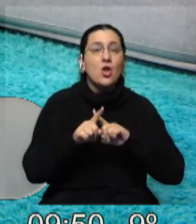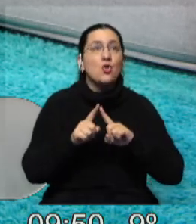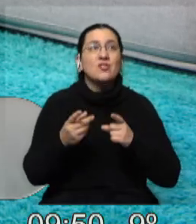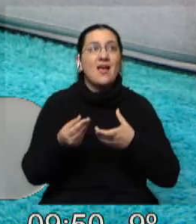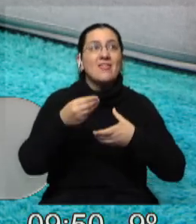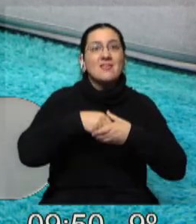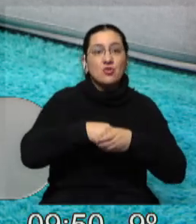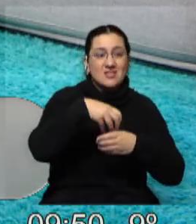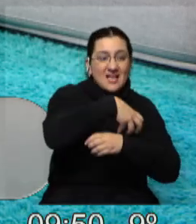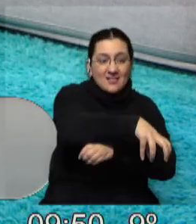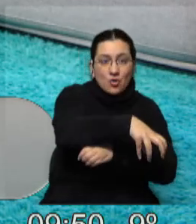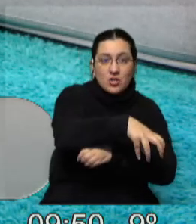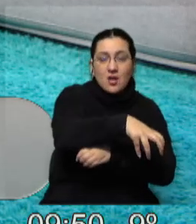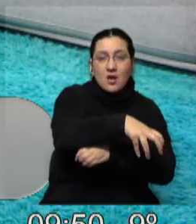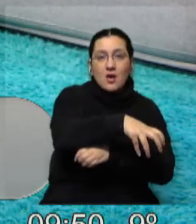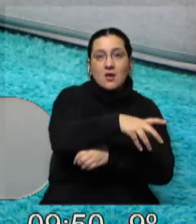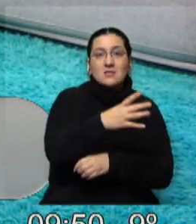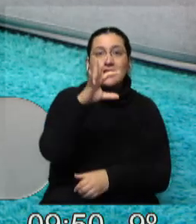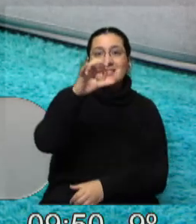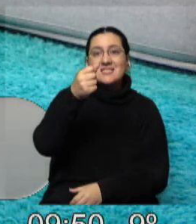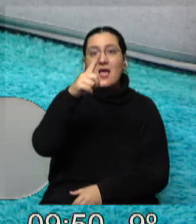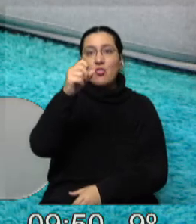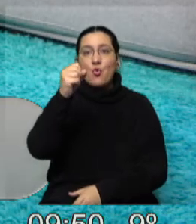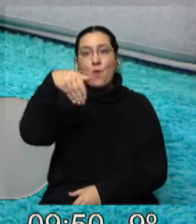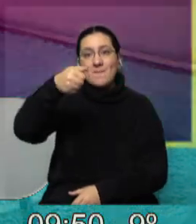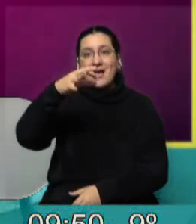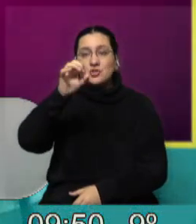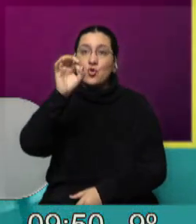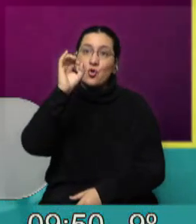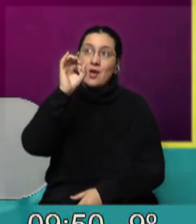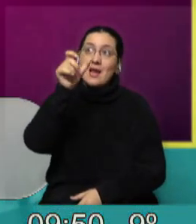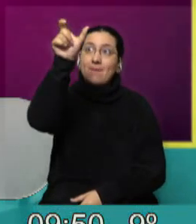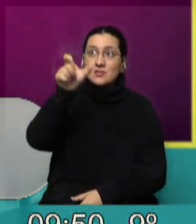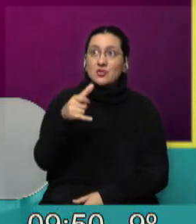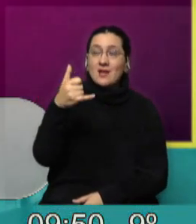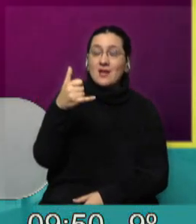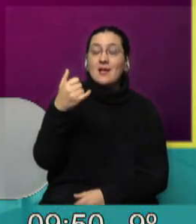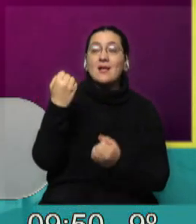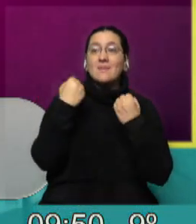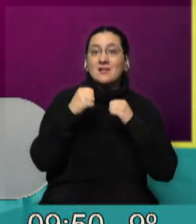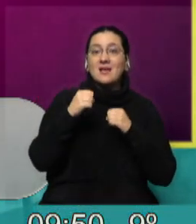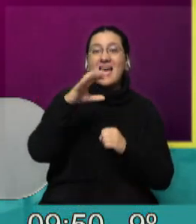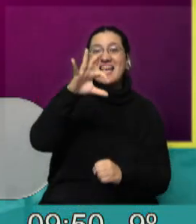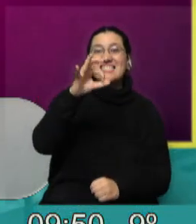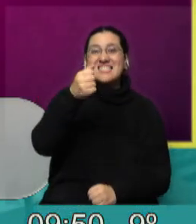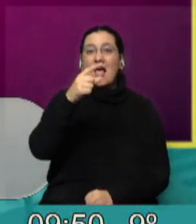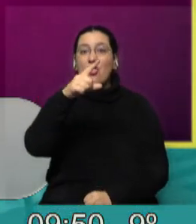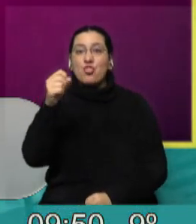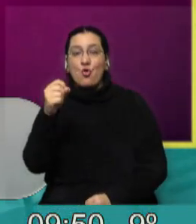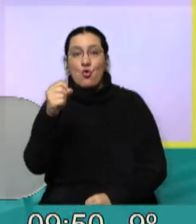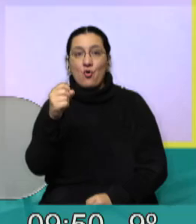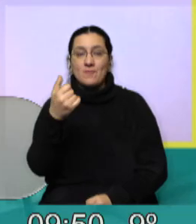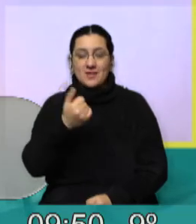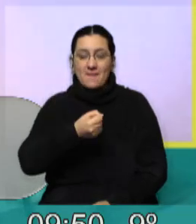dentro de esa categoría, sino que el sadomaso es la persona que tiene o que practica el sado, es aquella que